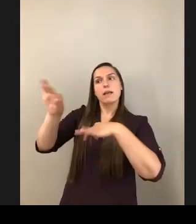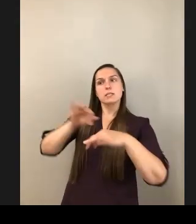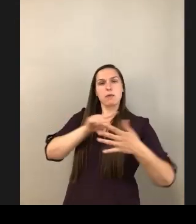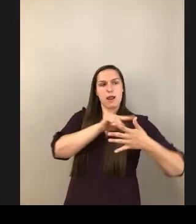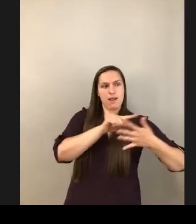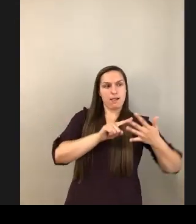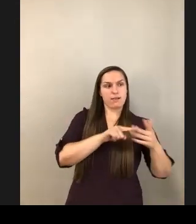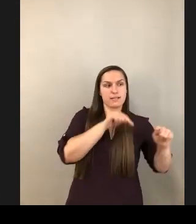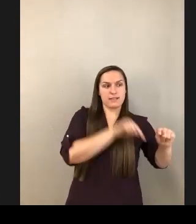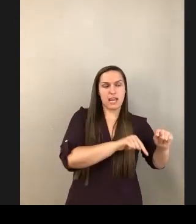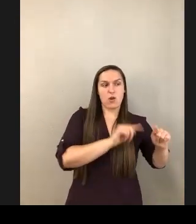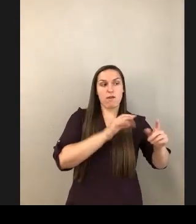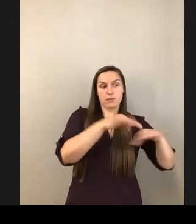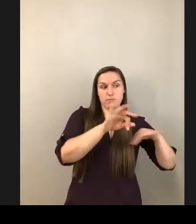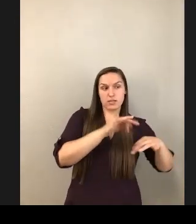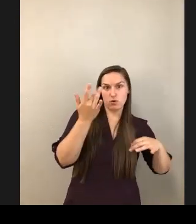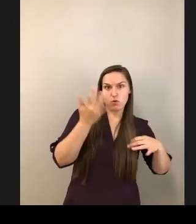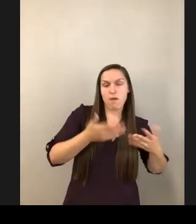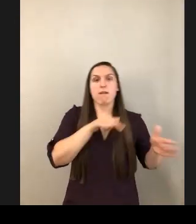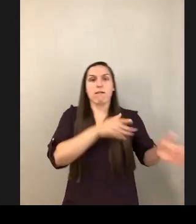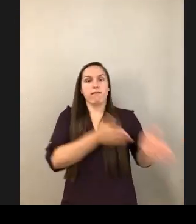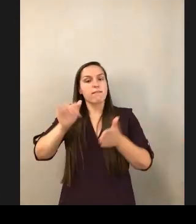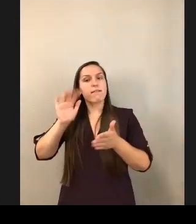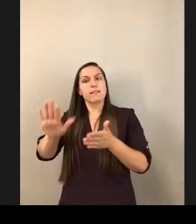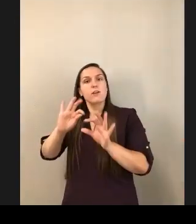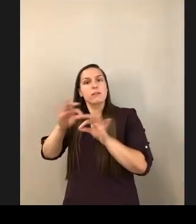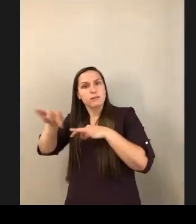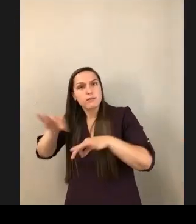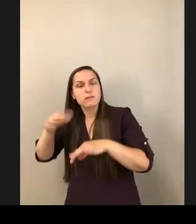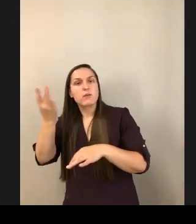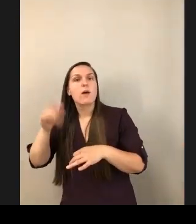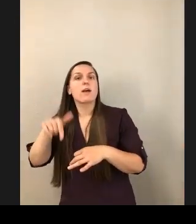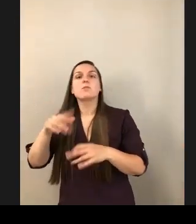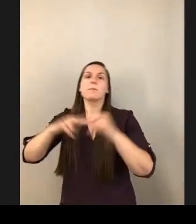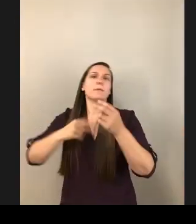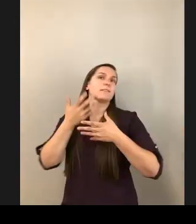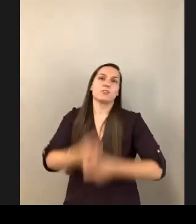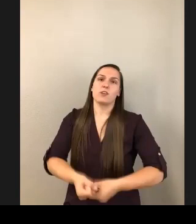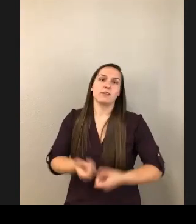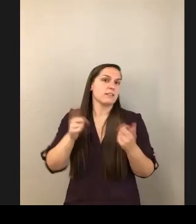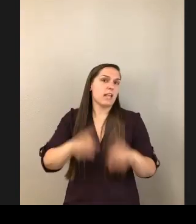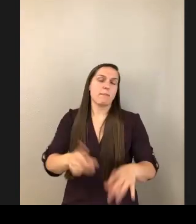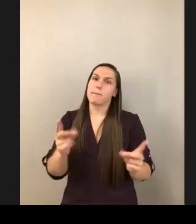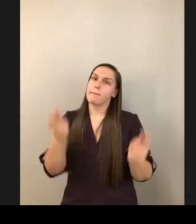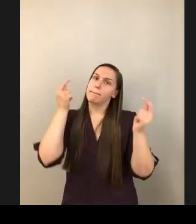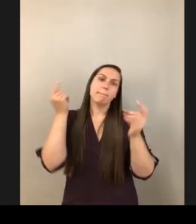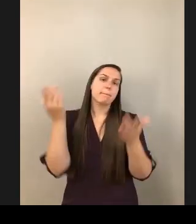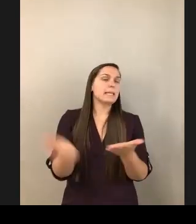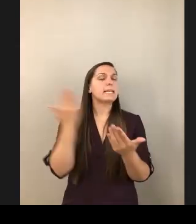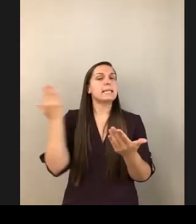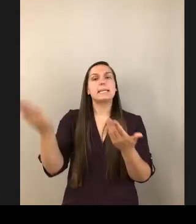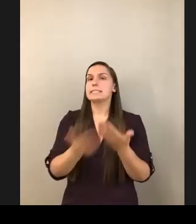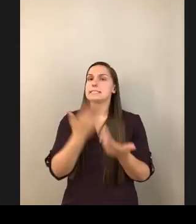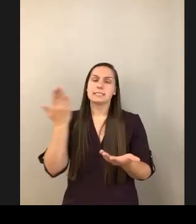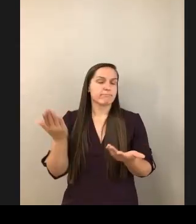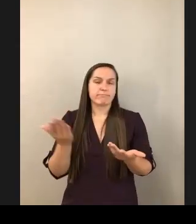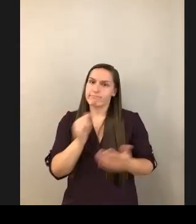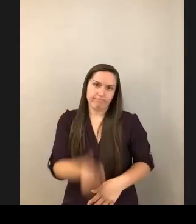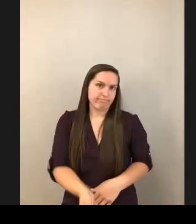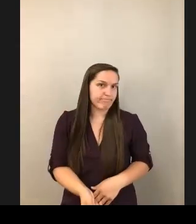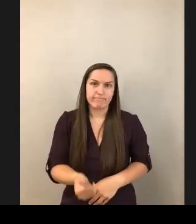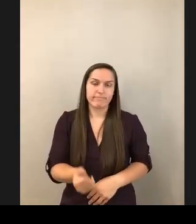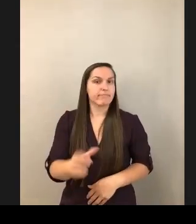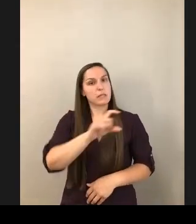entidades piensan de manera diferente de acuerdo a lo que muestra la evidencia. Pero el construir